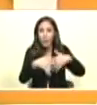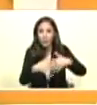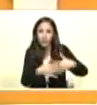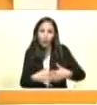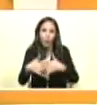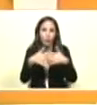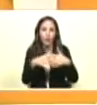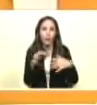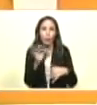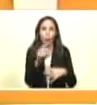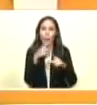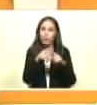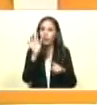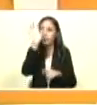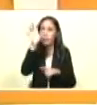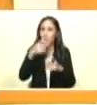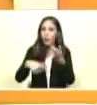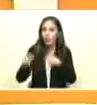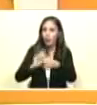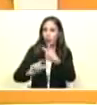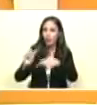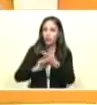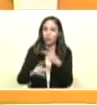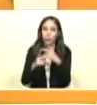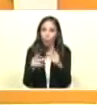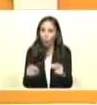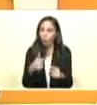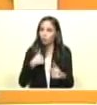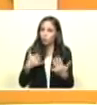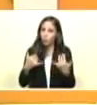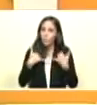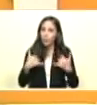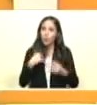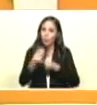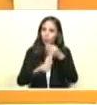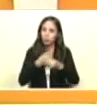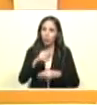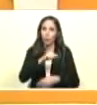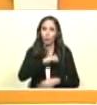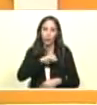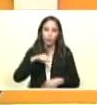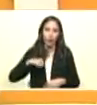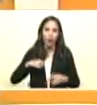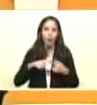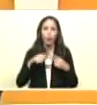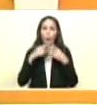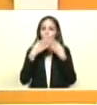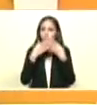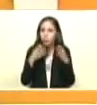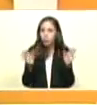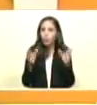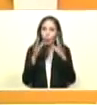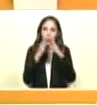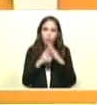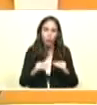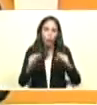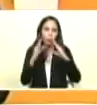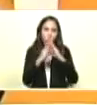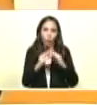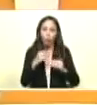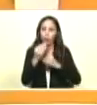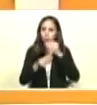Productores públicos, socialistas, privados, pequeños, medianos, grandes,